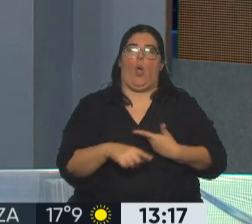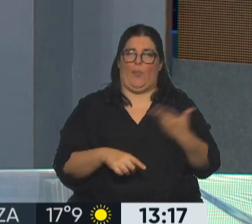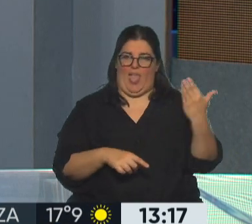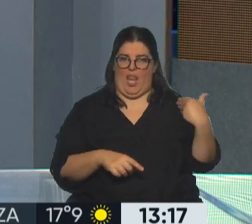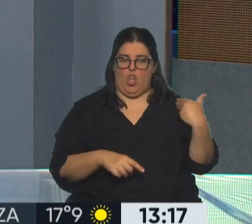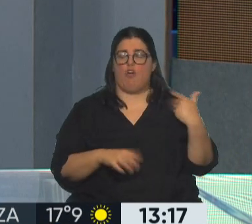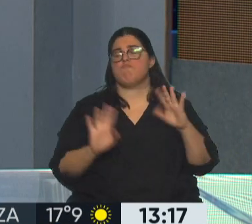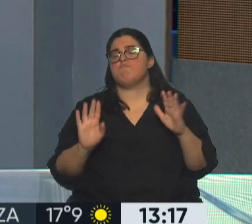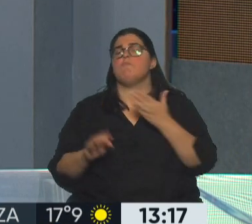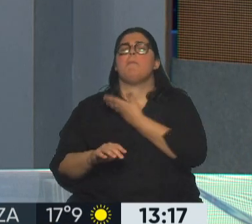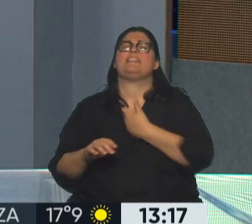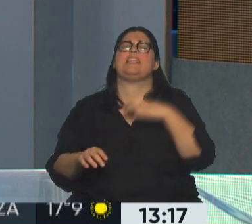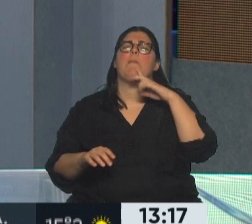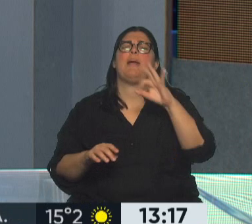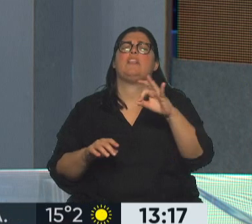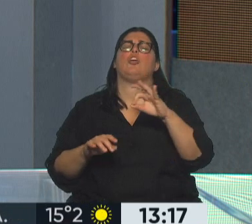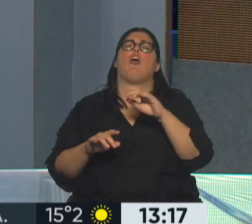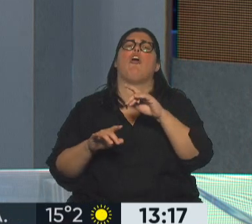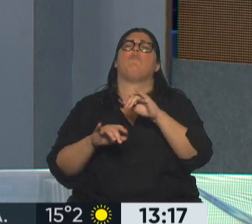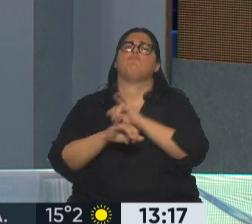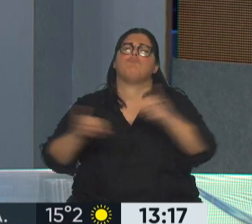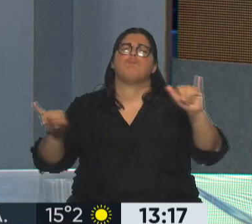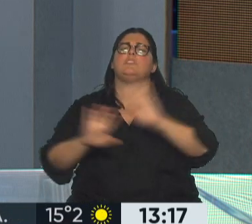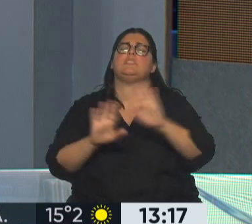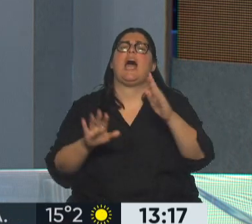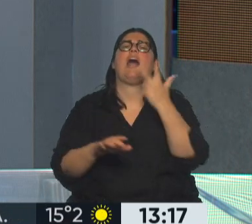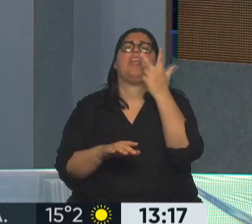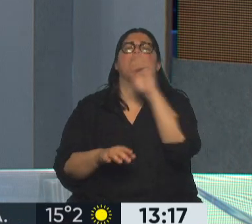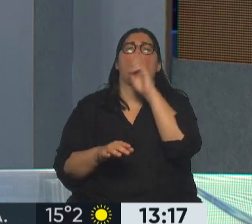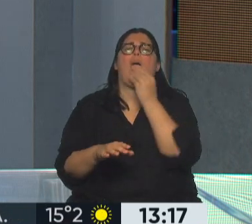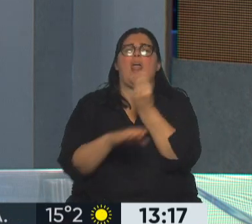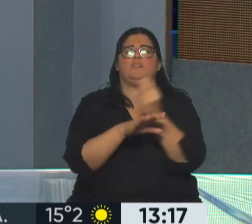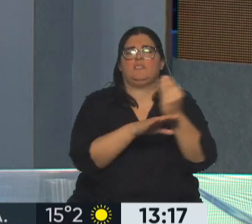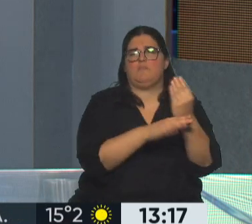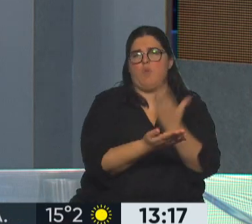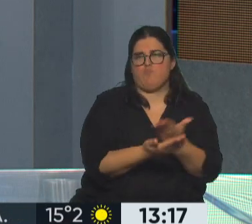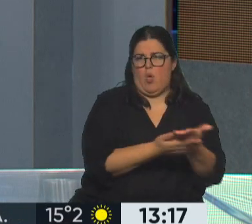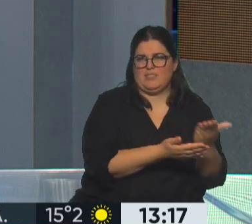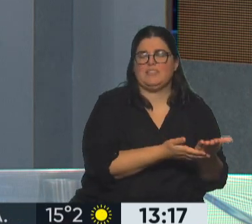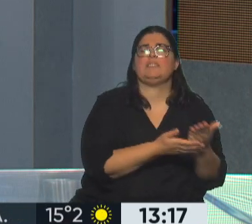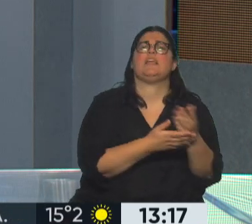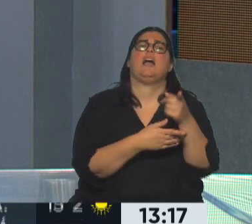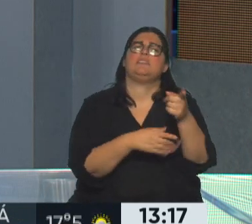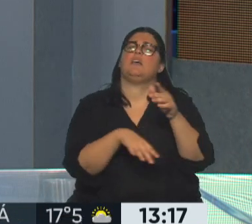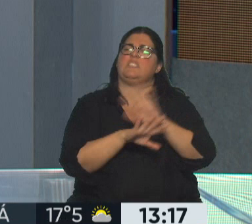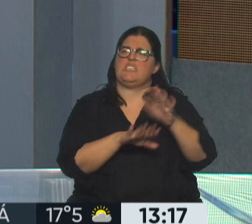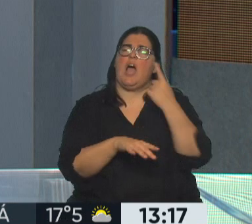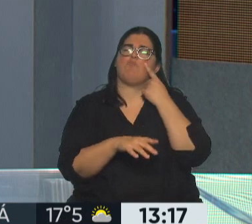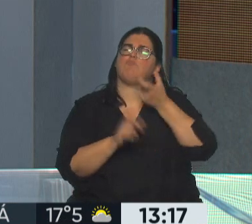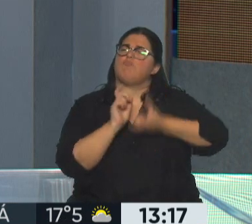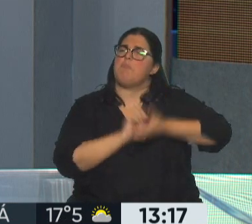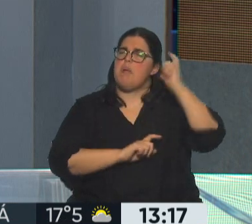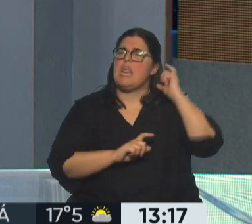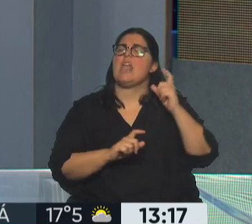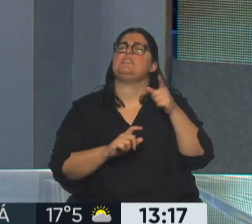esta semana nombrando una terna de 3 mujeres con antecedentes en investigaciones de casos de justamente